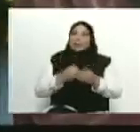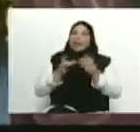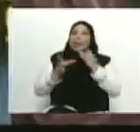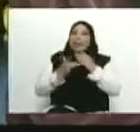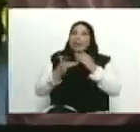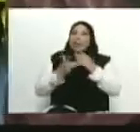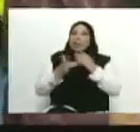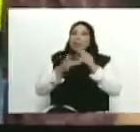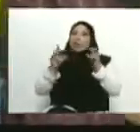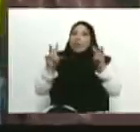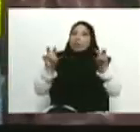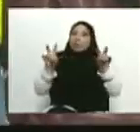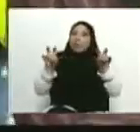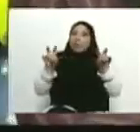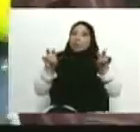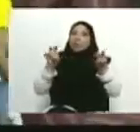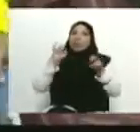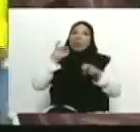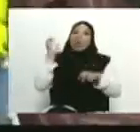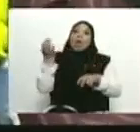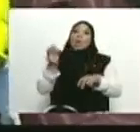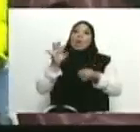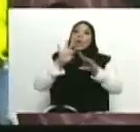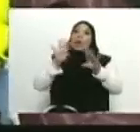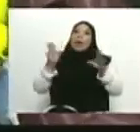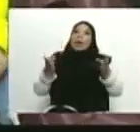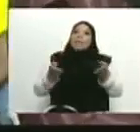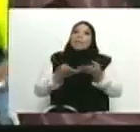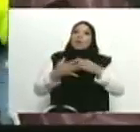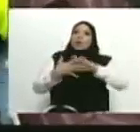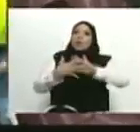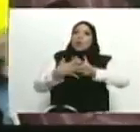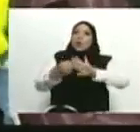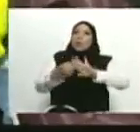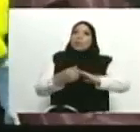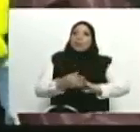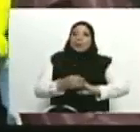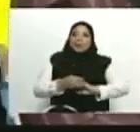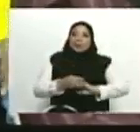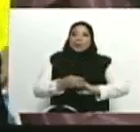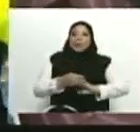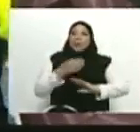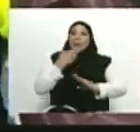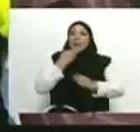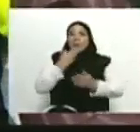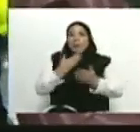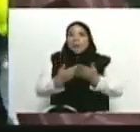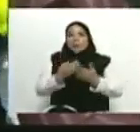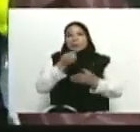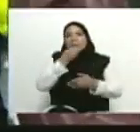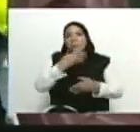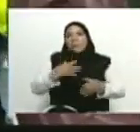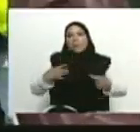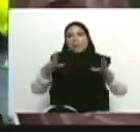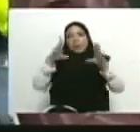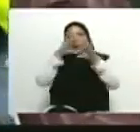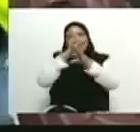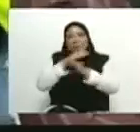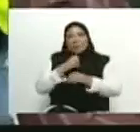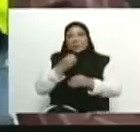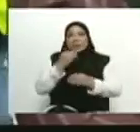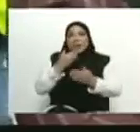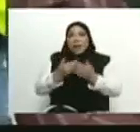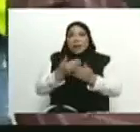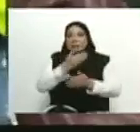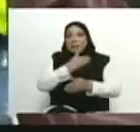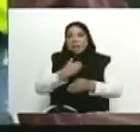Tecnología de punta del Guárico para el mundo. ¿Qué me dice, Joalí? Bienvenida. Buenas noches, presidente. Agradecida por la invitación. Bueno, y aquí